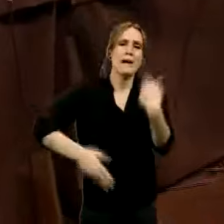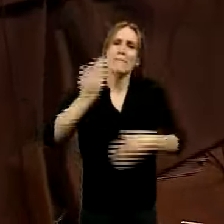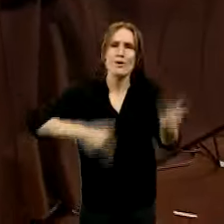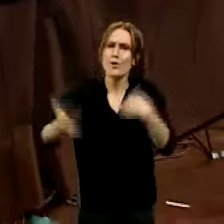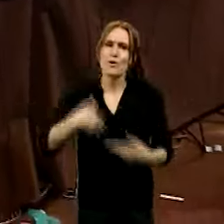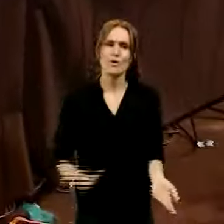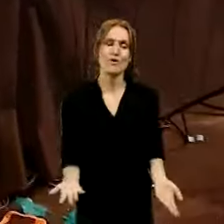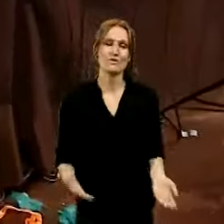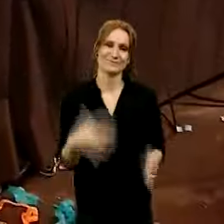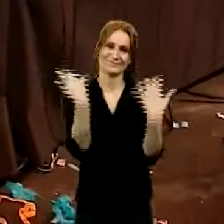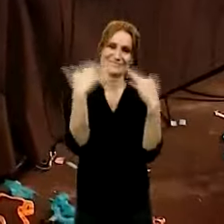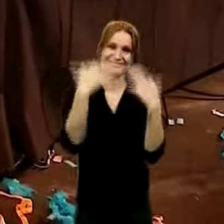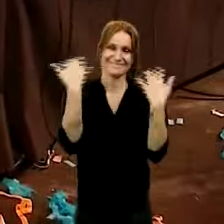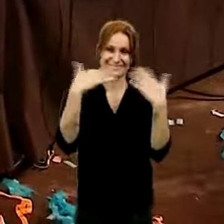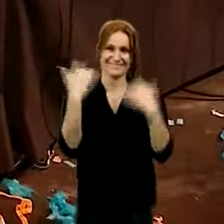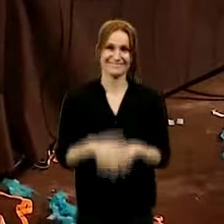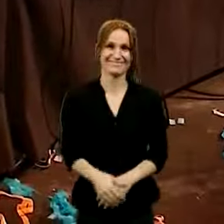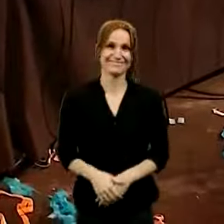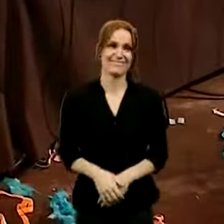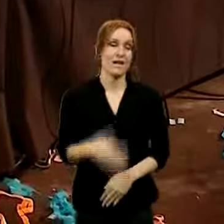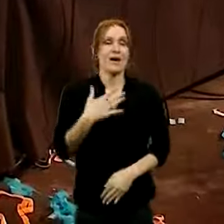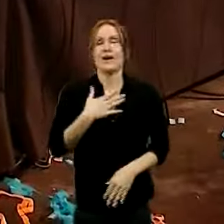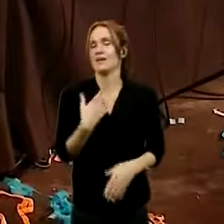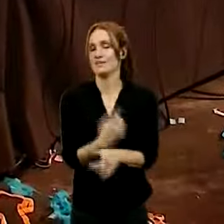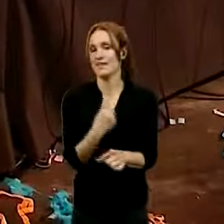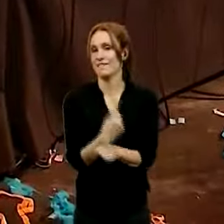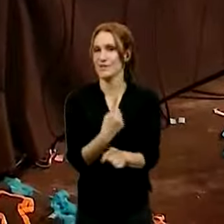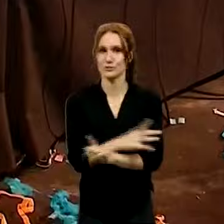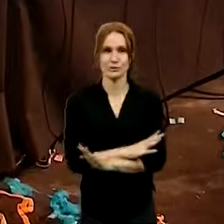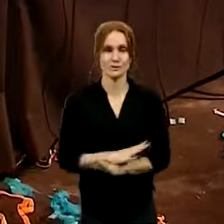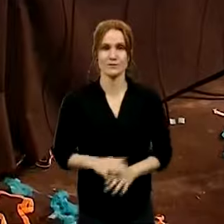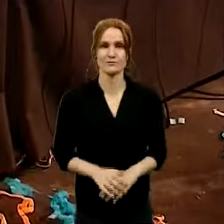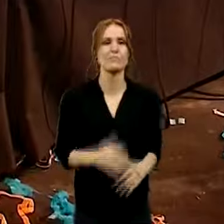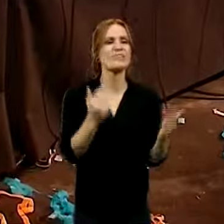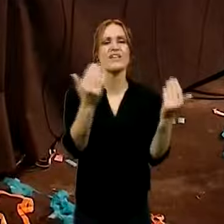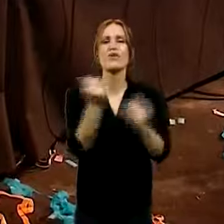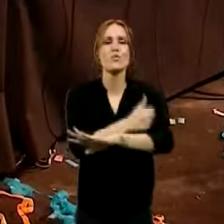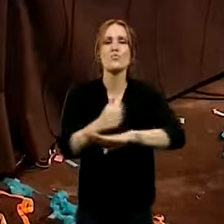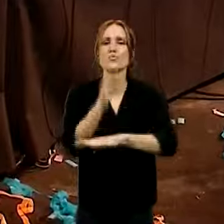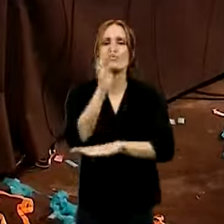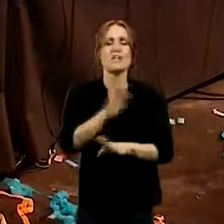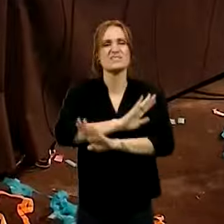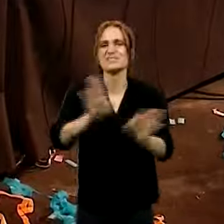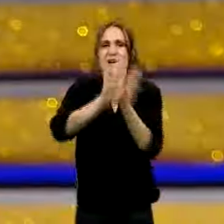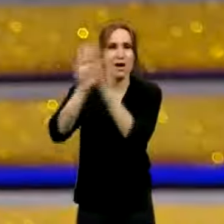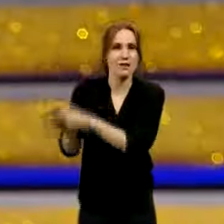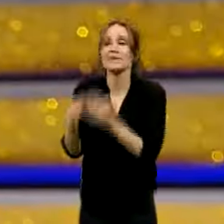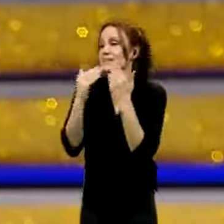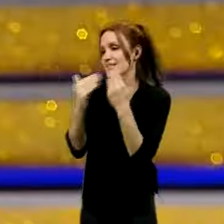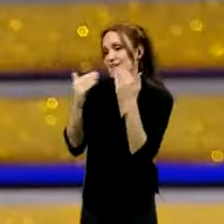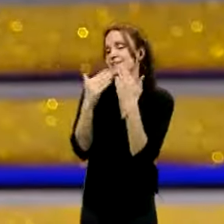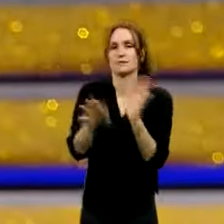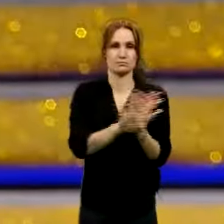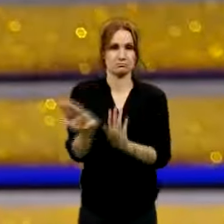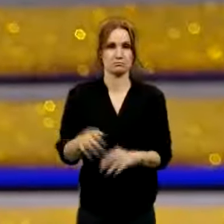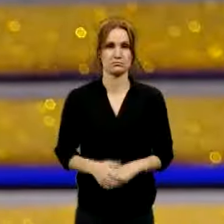¡Vamos! ¡Ay, que me pongo nerviosa! Adiós al jurado, ya, venga. Gracias, gracias al miembro del jurado.